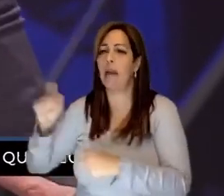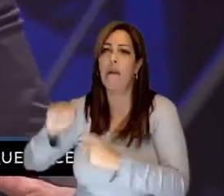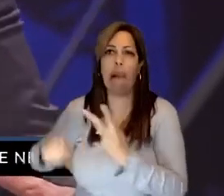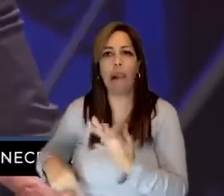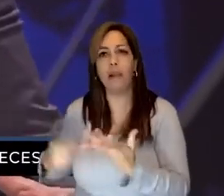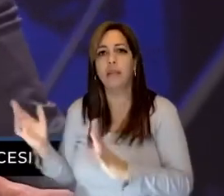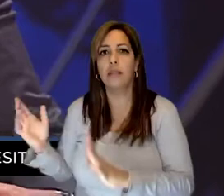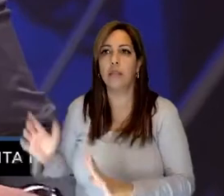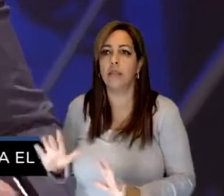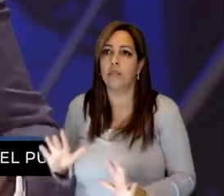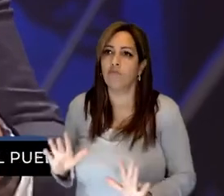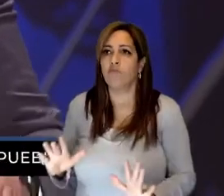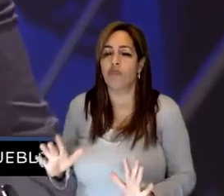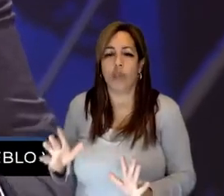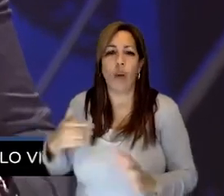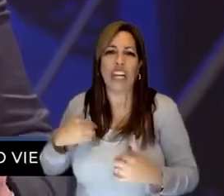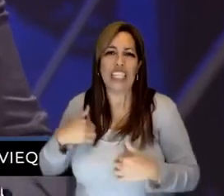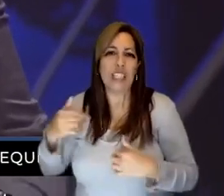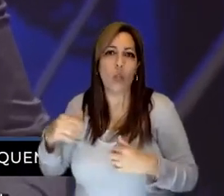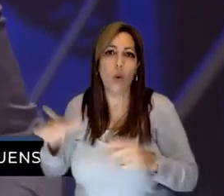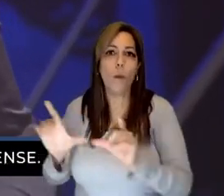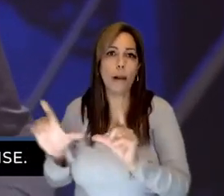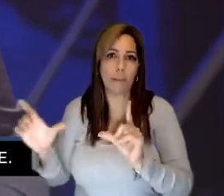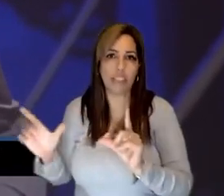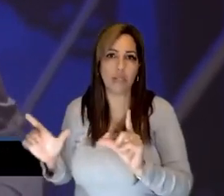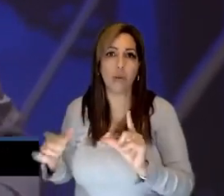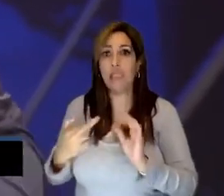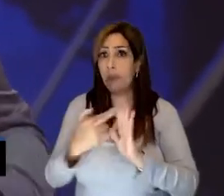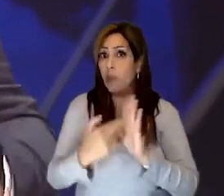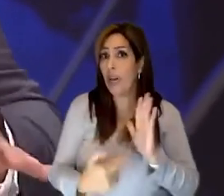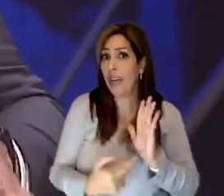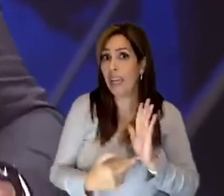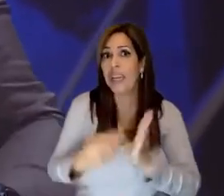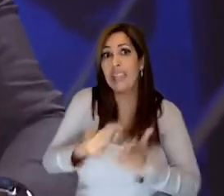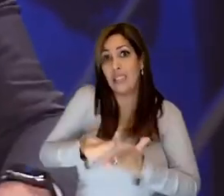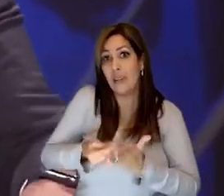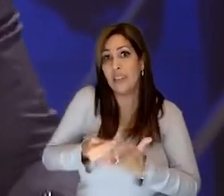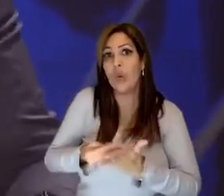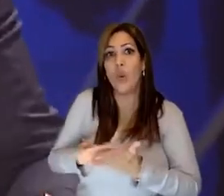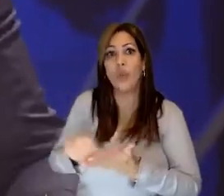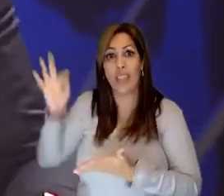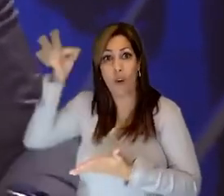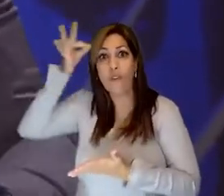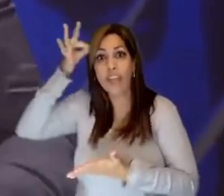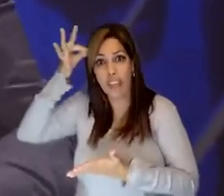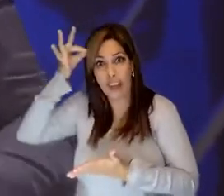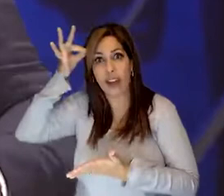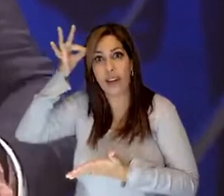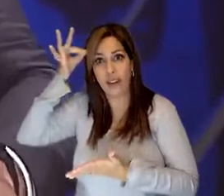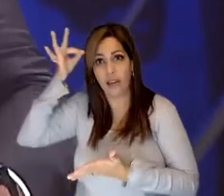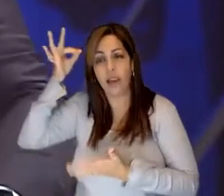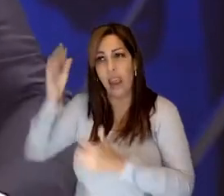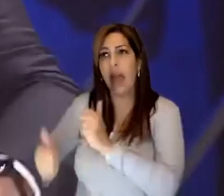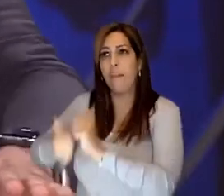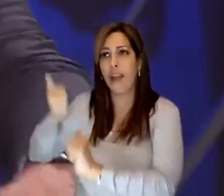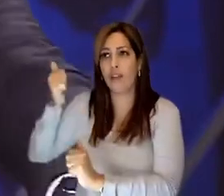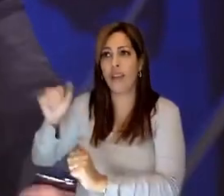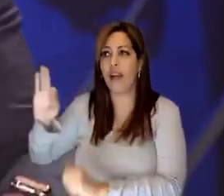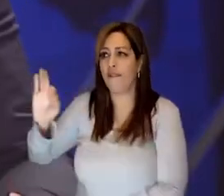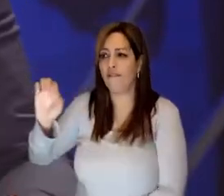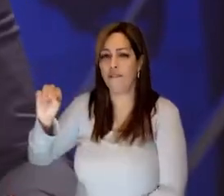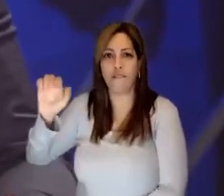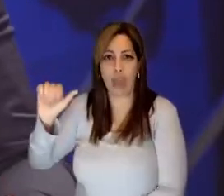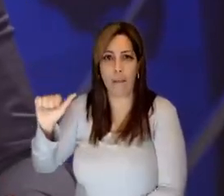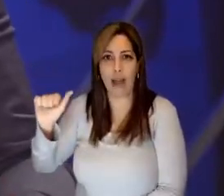el pueblo viequense. Claro. Además de que tenemos que cumplir con unas reglas, porque este proyecto se hace con fondos federales. Okay. En su mayoría va a ser con